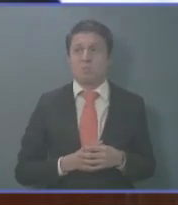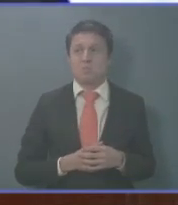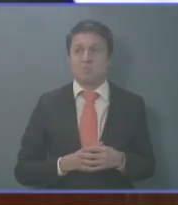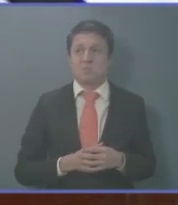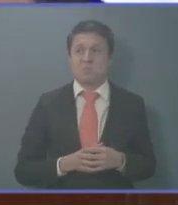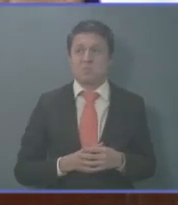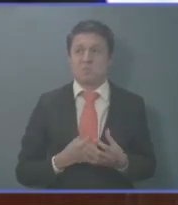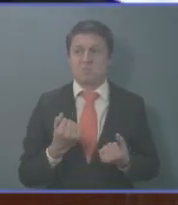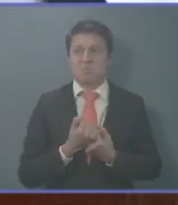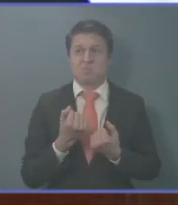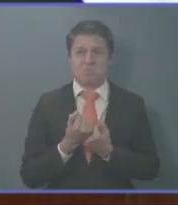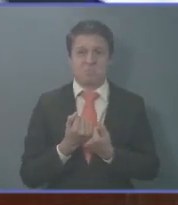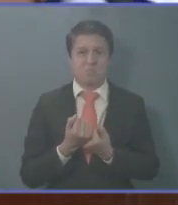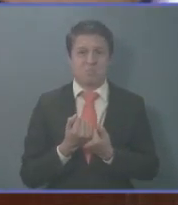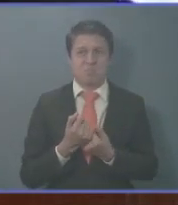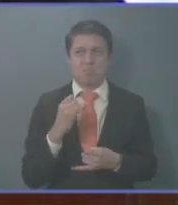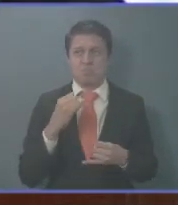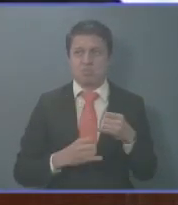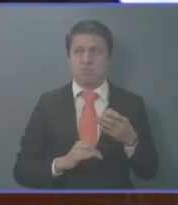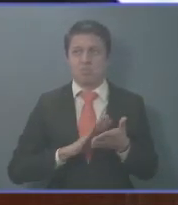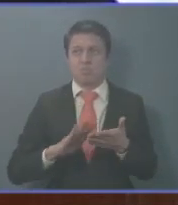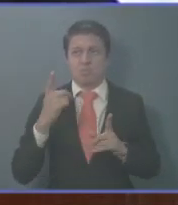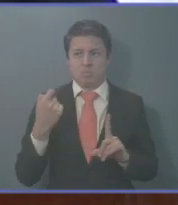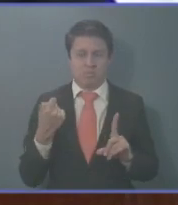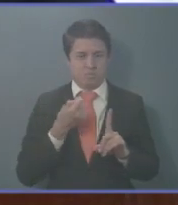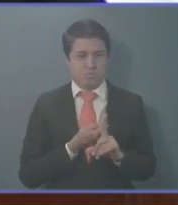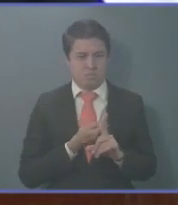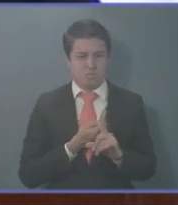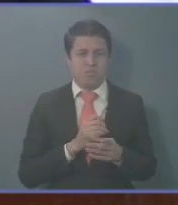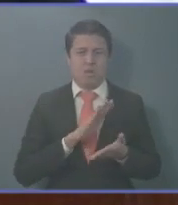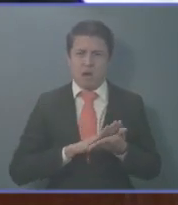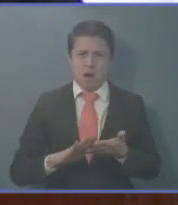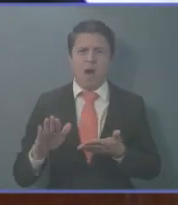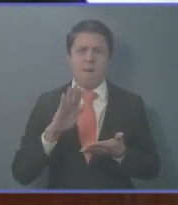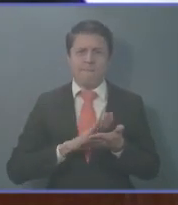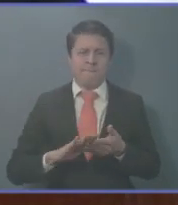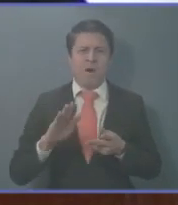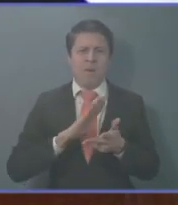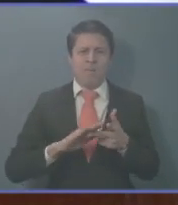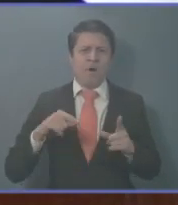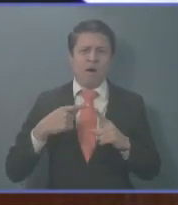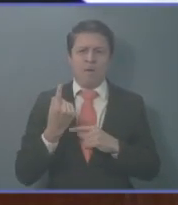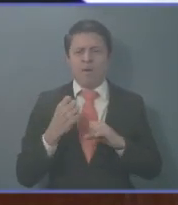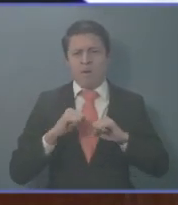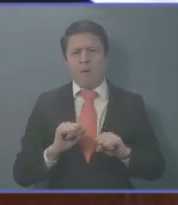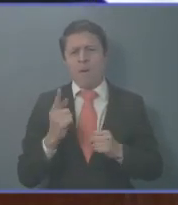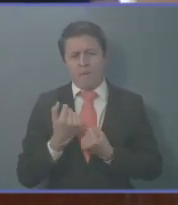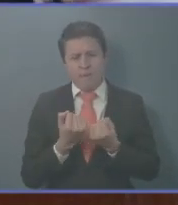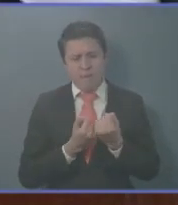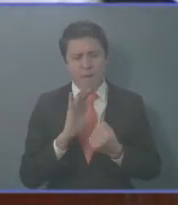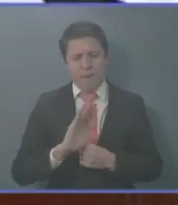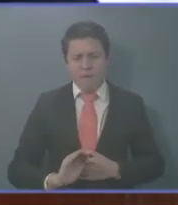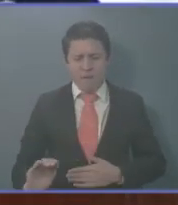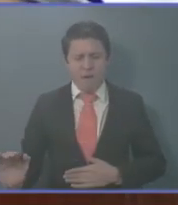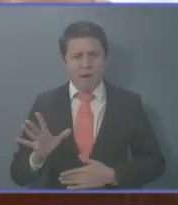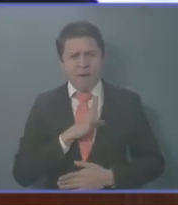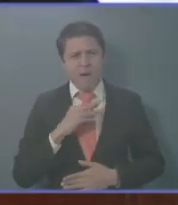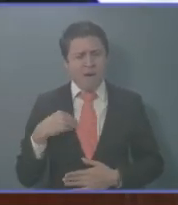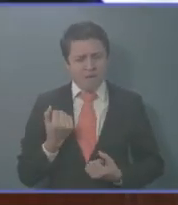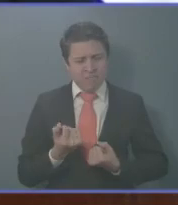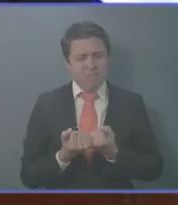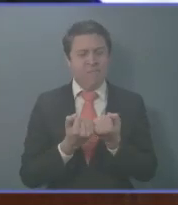pensión vitalicia de acuerdo al último salario que ha tenido este trabajador. Y contempla